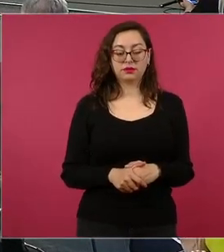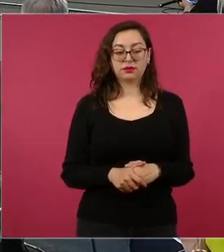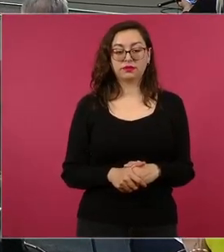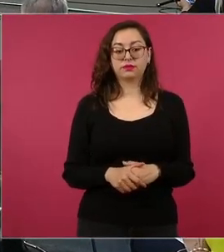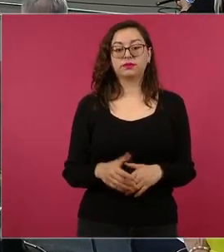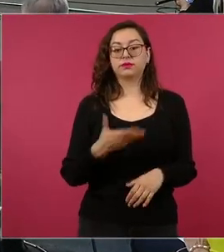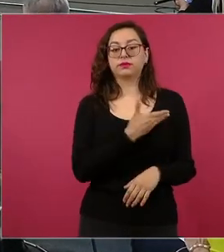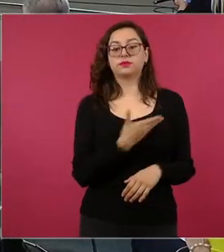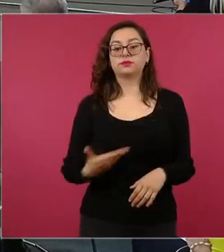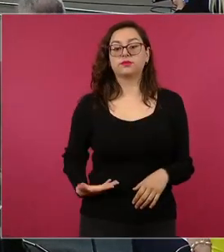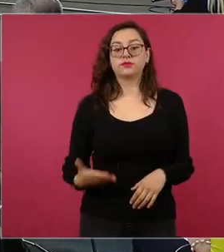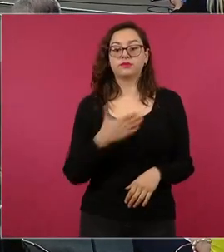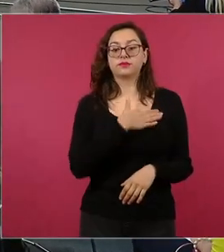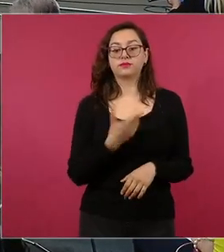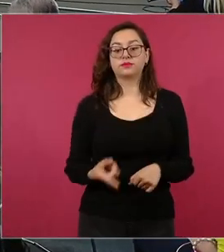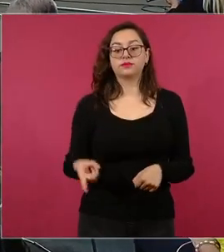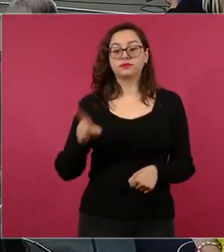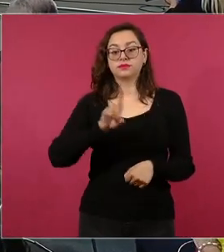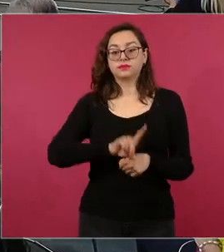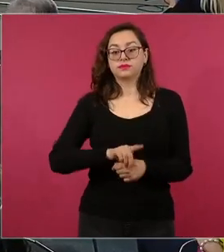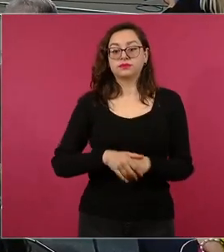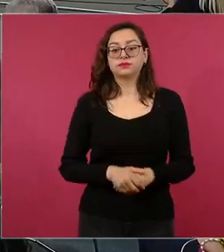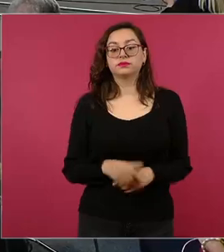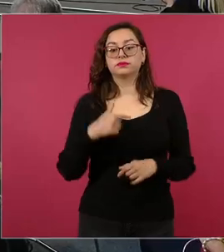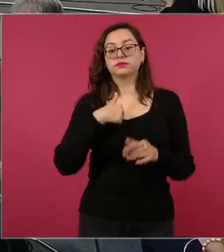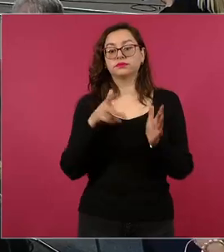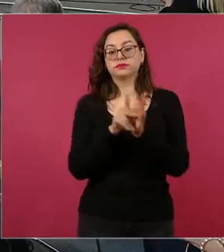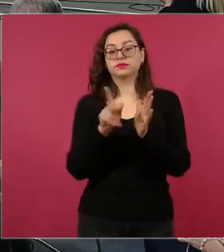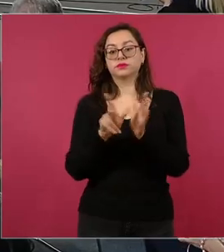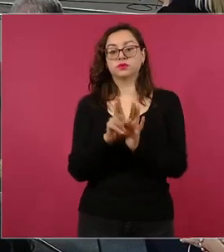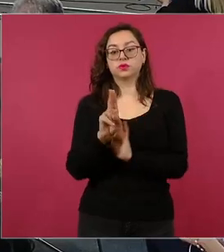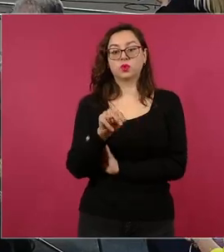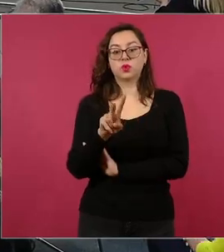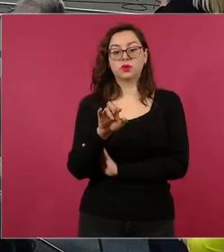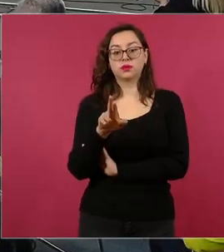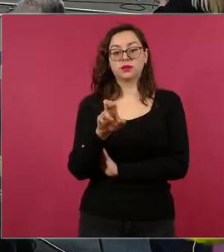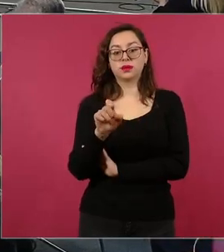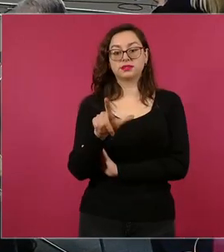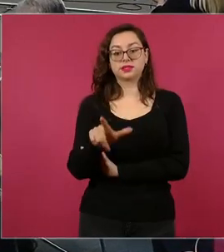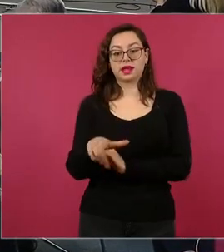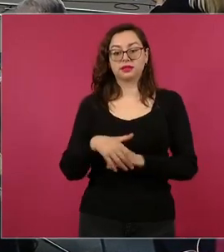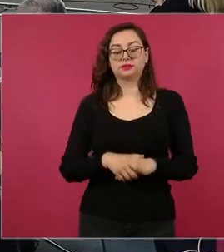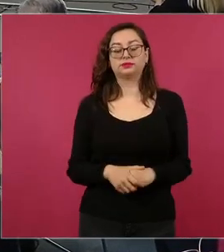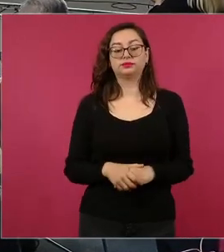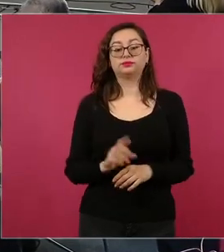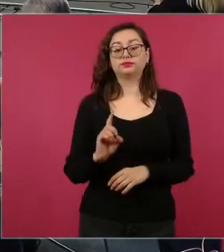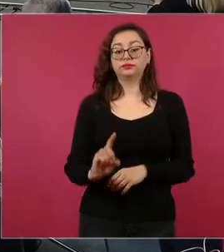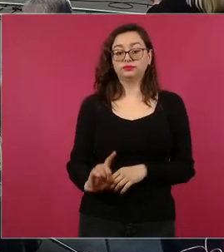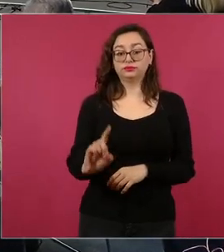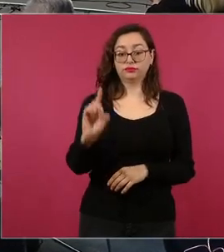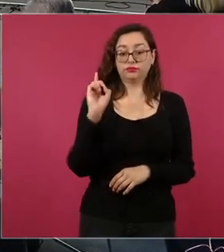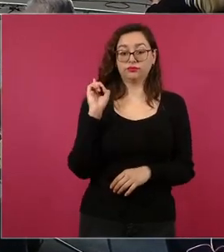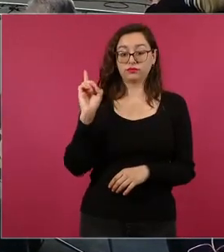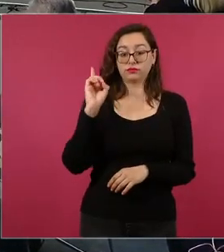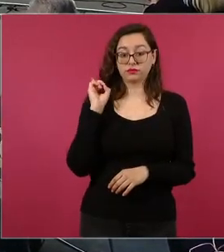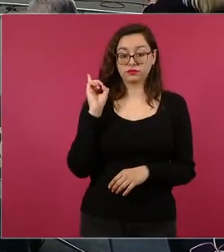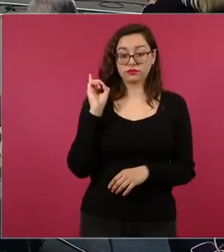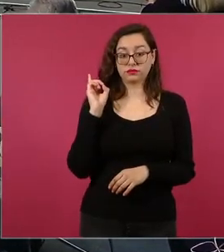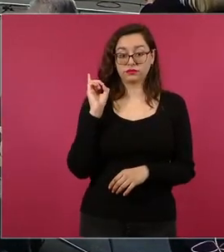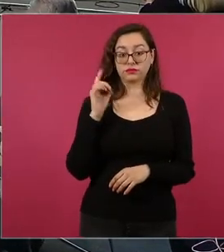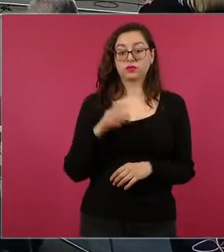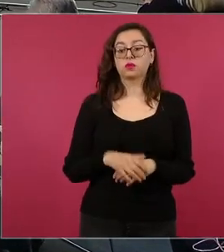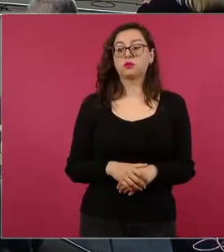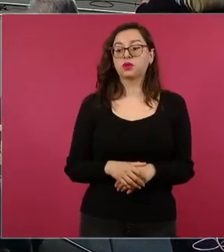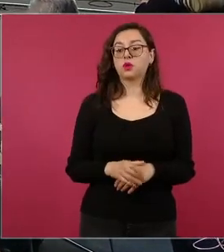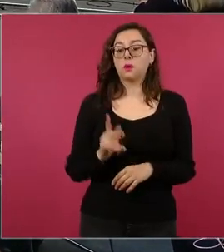Presidente, buenos días. Pedro Villeca, en el periódico Universal. Presidente, preguntarle, ayer domingo, a puerta cerrada, en asamblea interna del